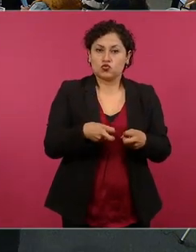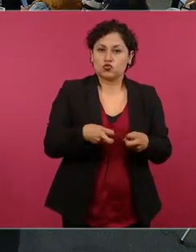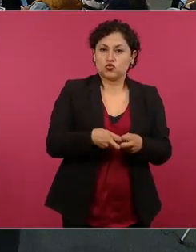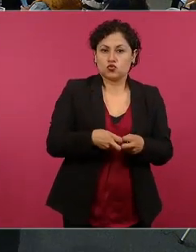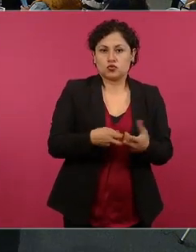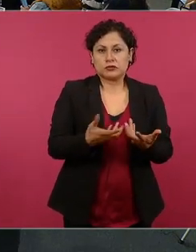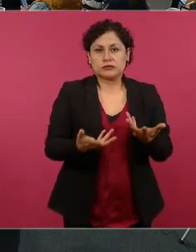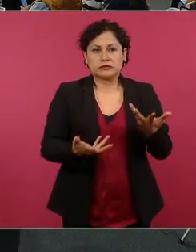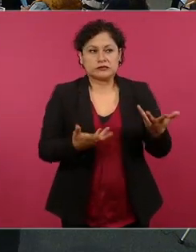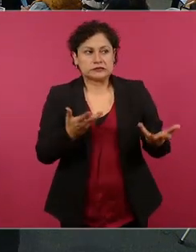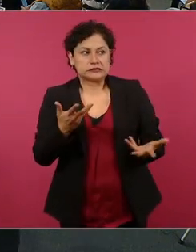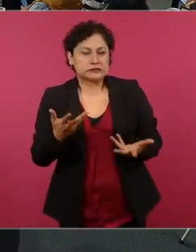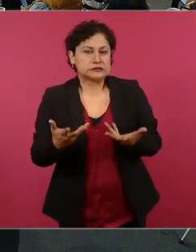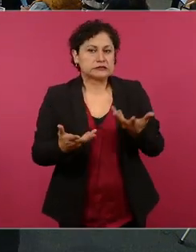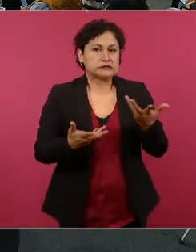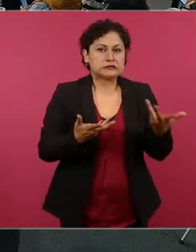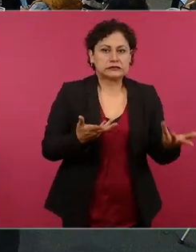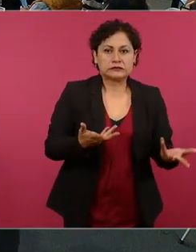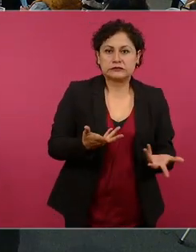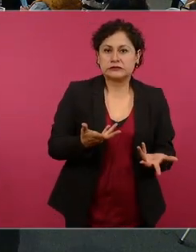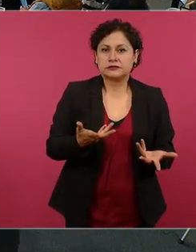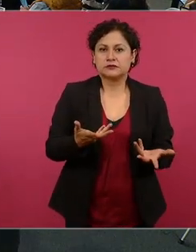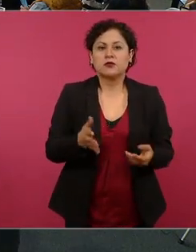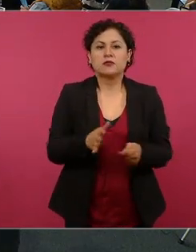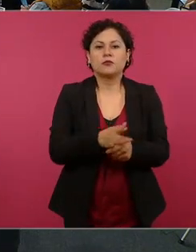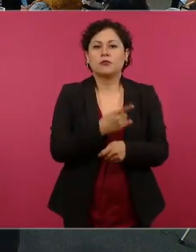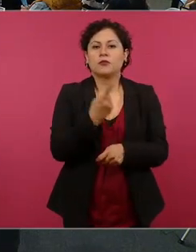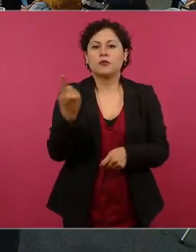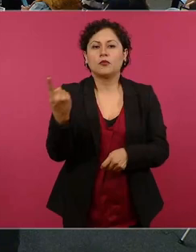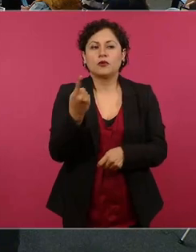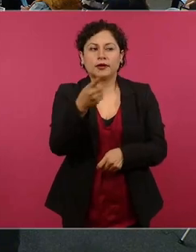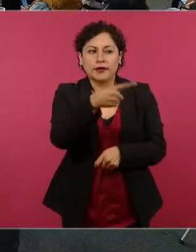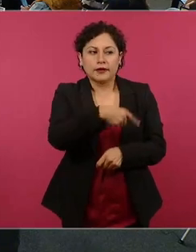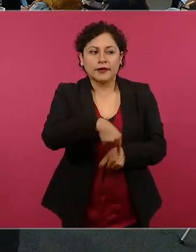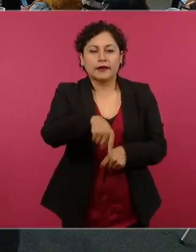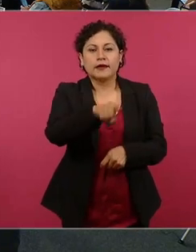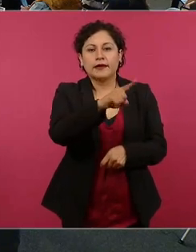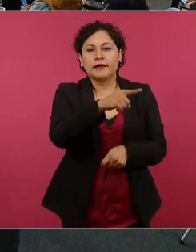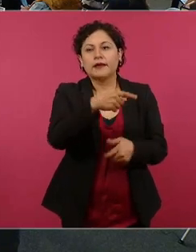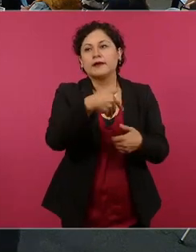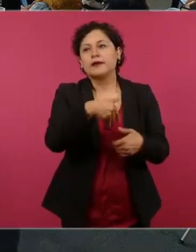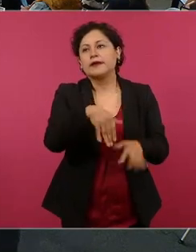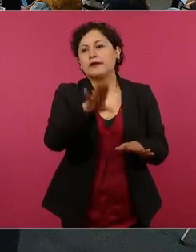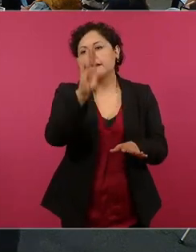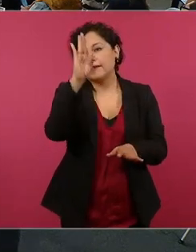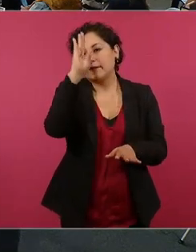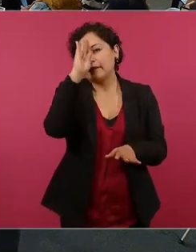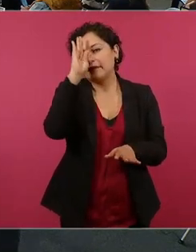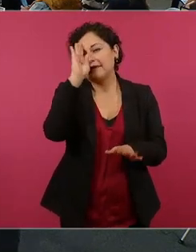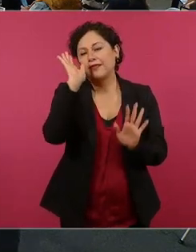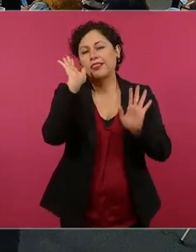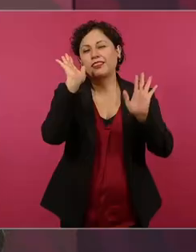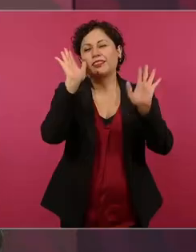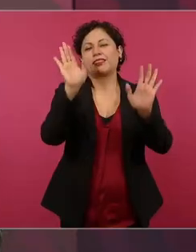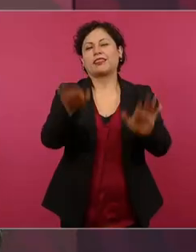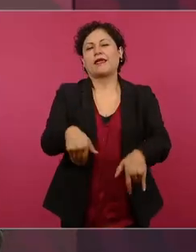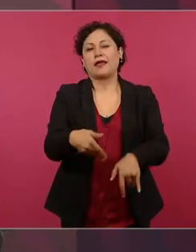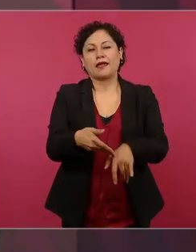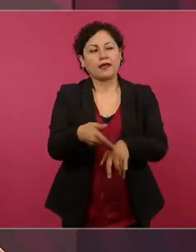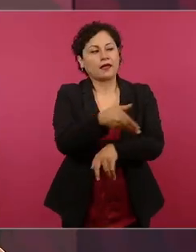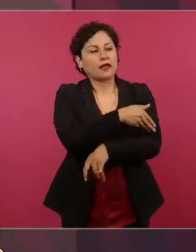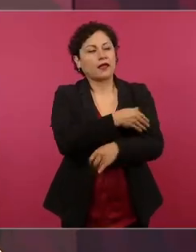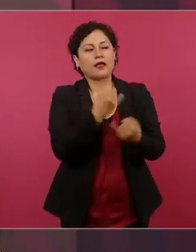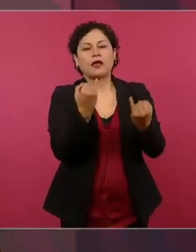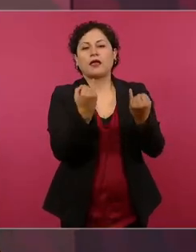desesperados, porque pensaron que iba a ser lo mismo de siempre, ¿no?